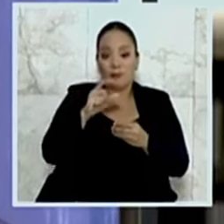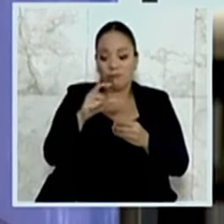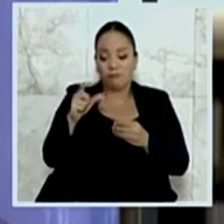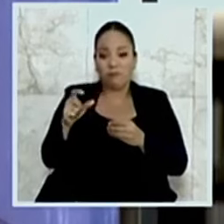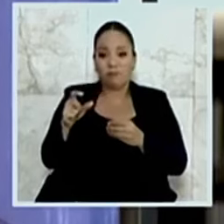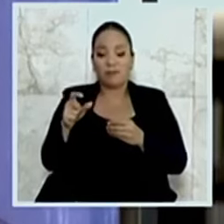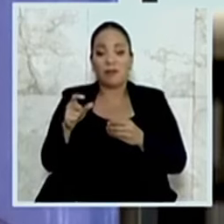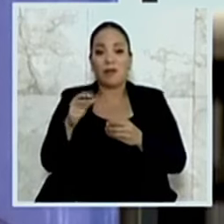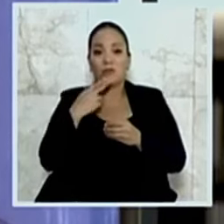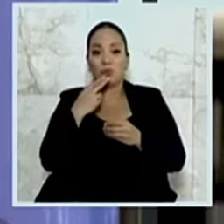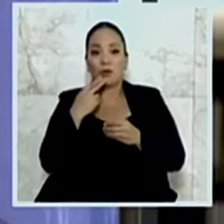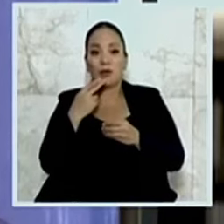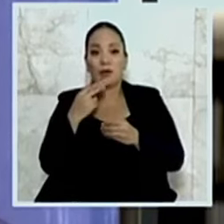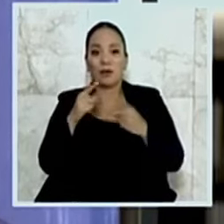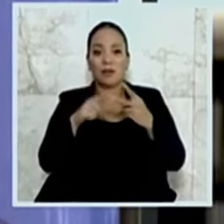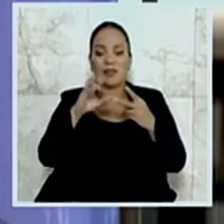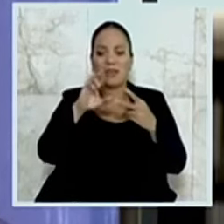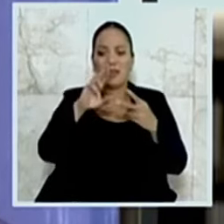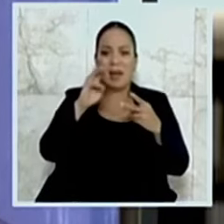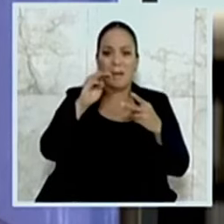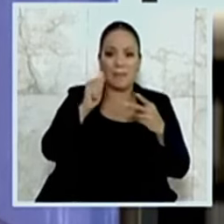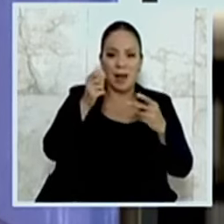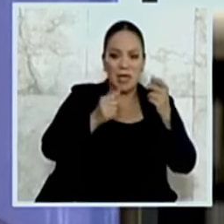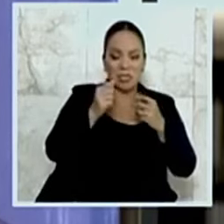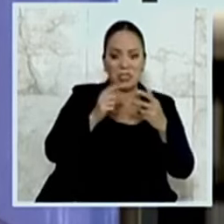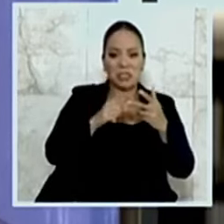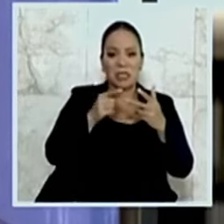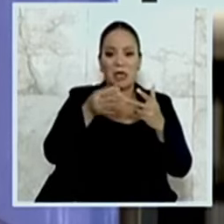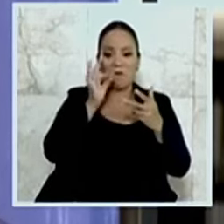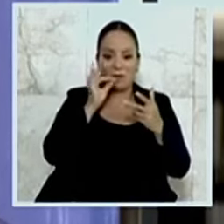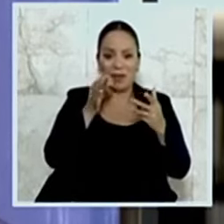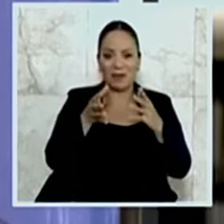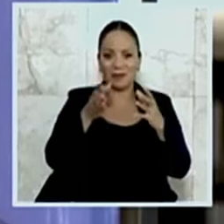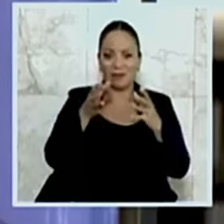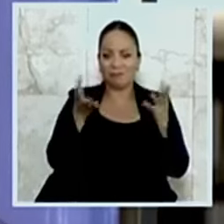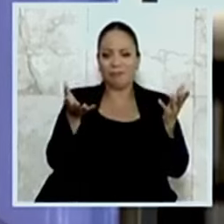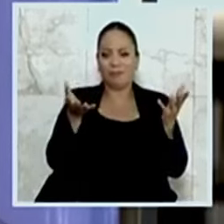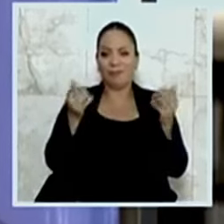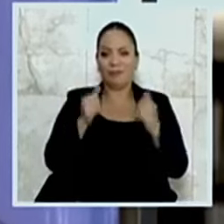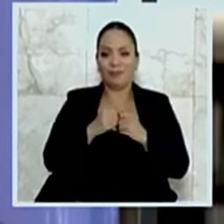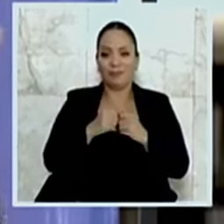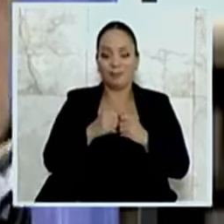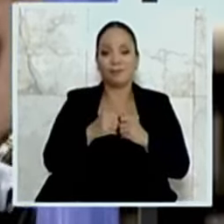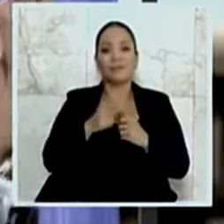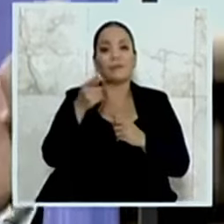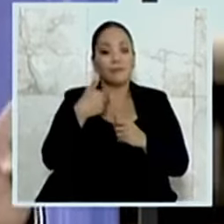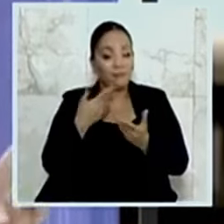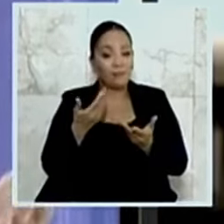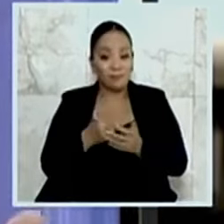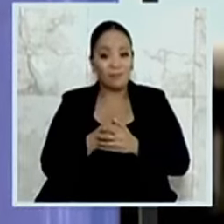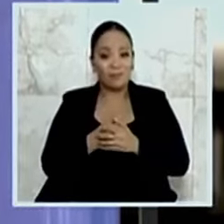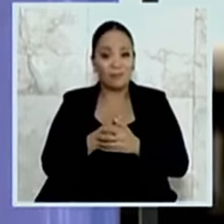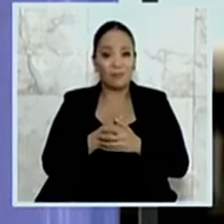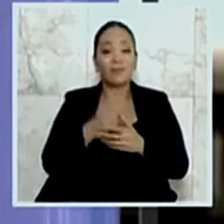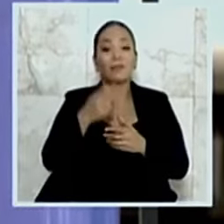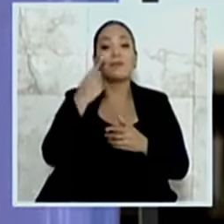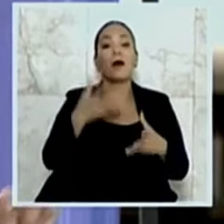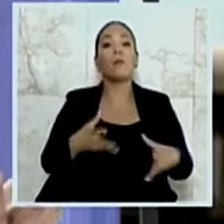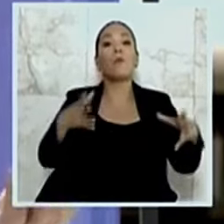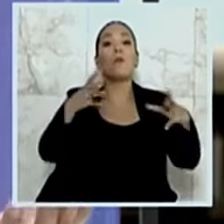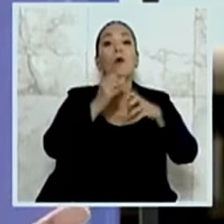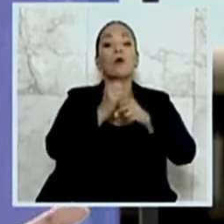azúcar. Hay cafeterías aquí que usted va que le dan no sé cuánta azúcar y un par de cucharadas